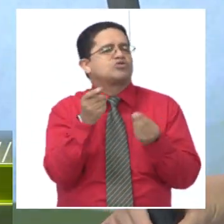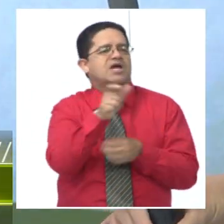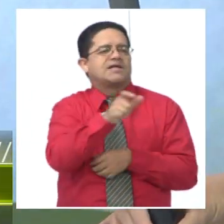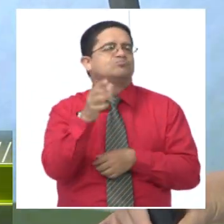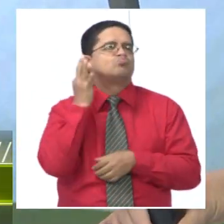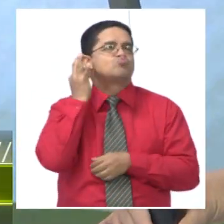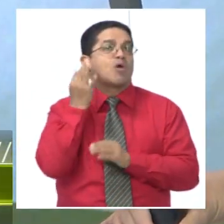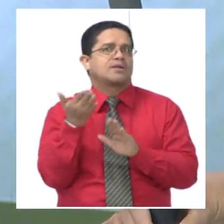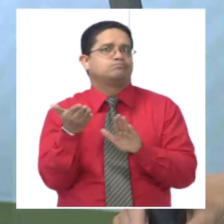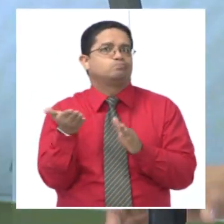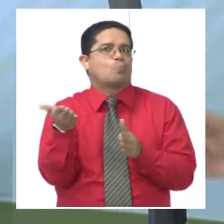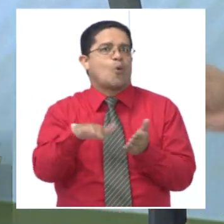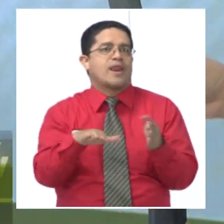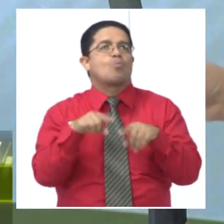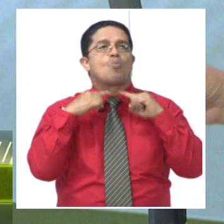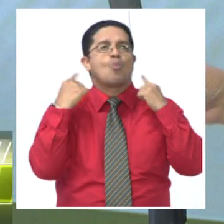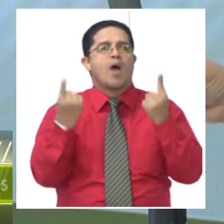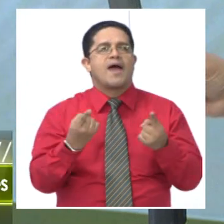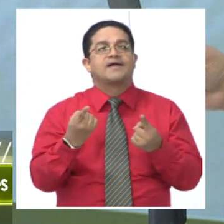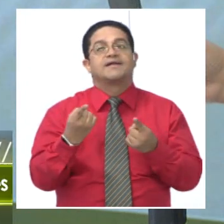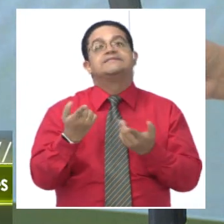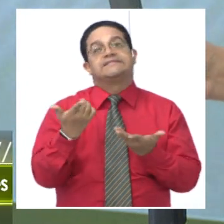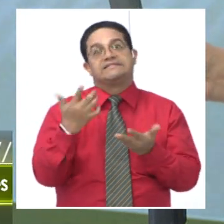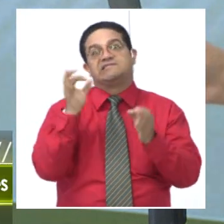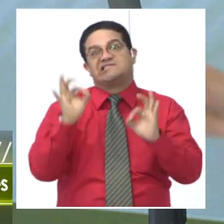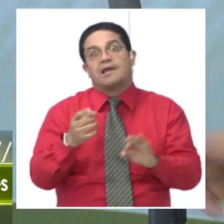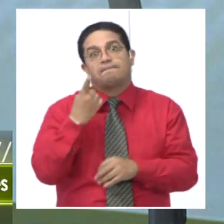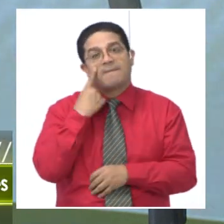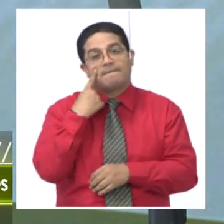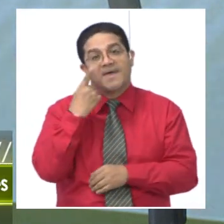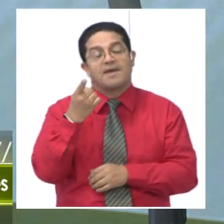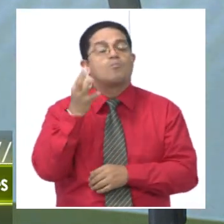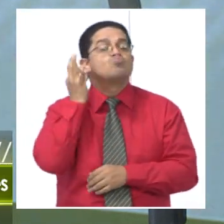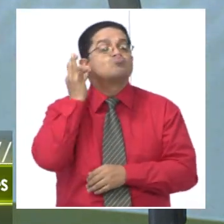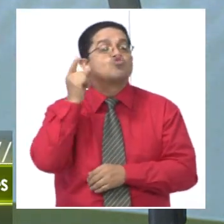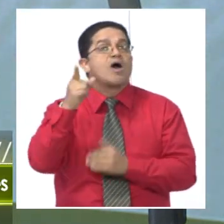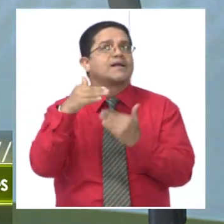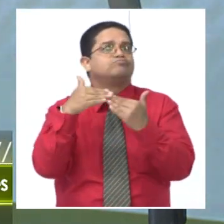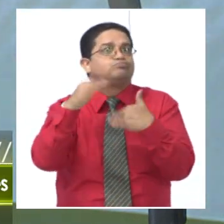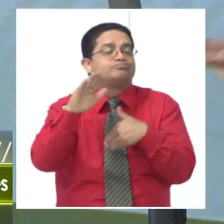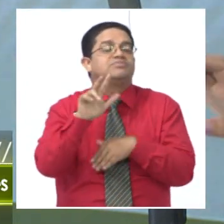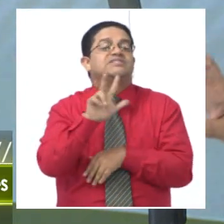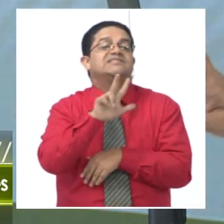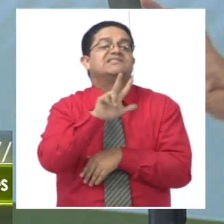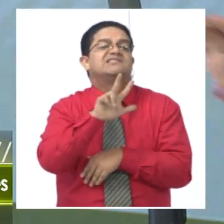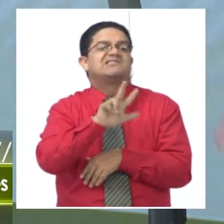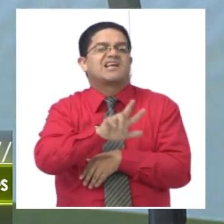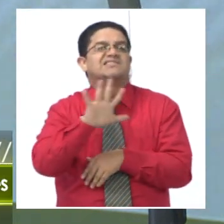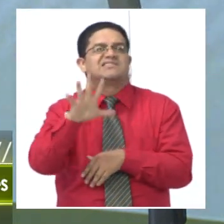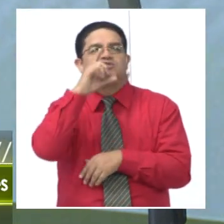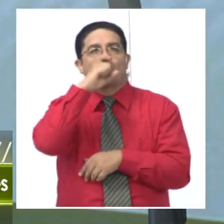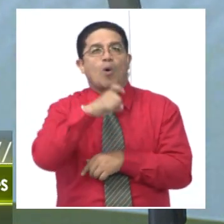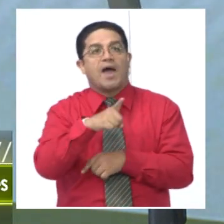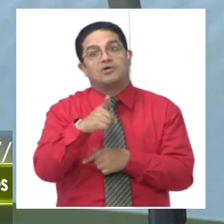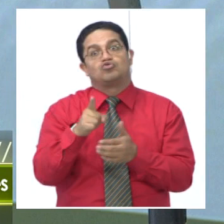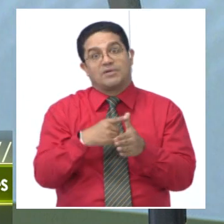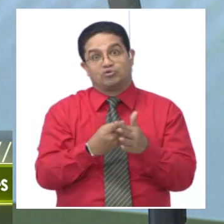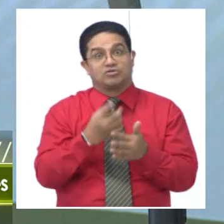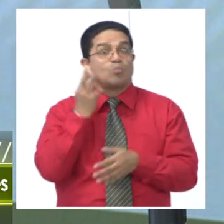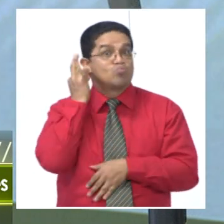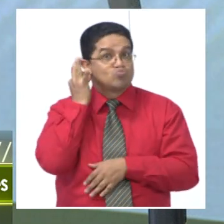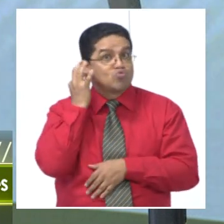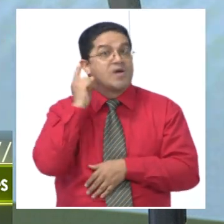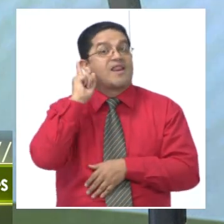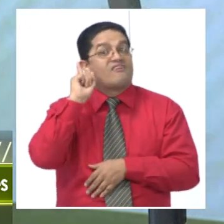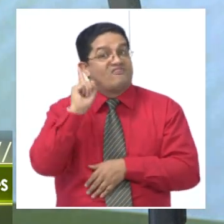pico de incidencia en esa mujer por encima de los 30 años. De ahí la importancia que sobre todo todas las pacientes a partir de esa edad